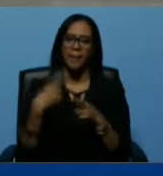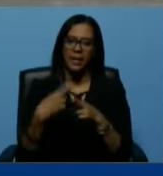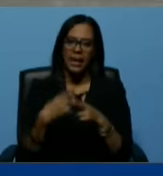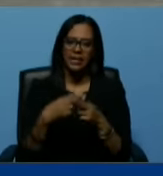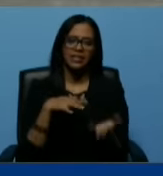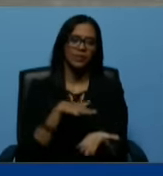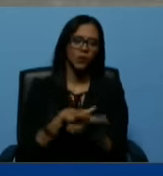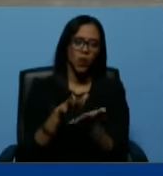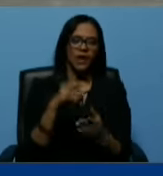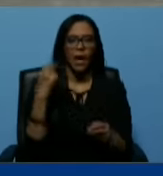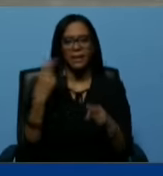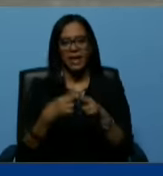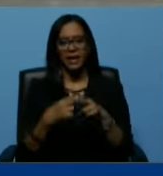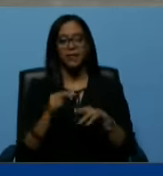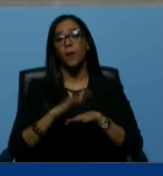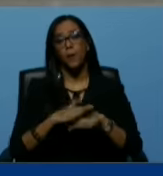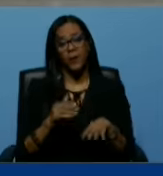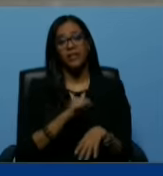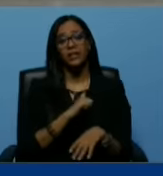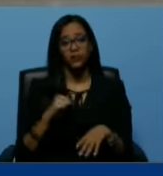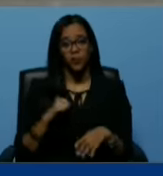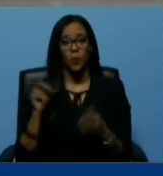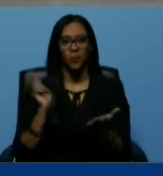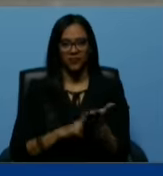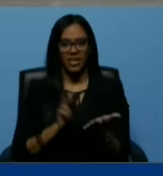amenaza, porque somos de verdad.